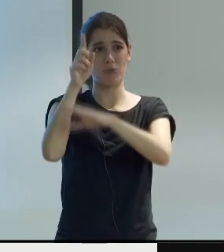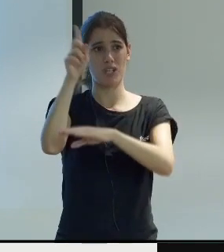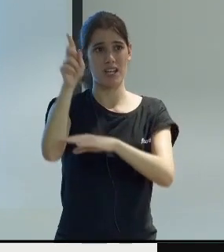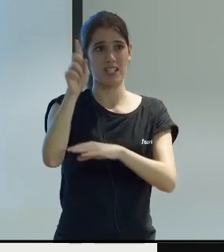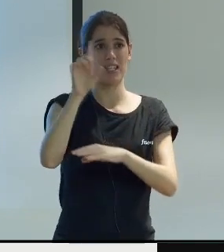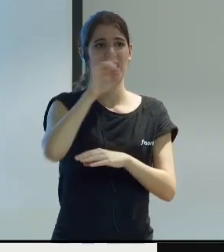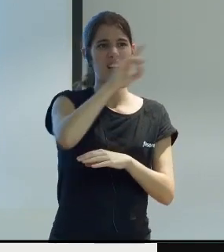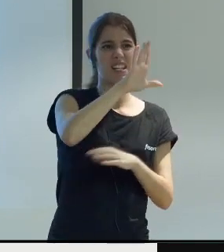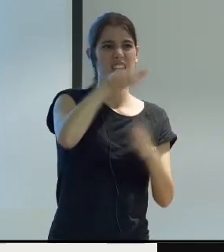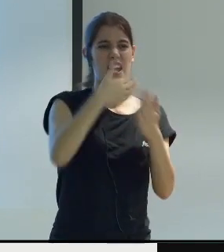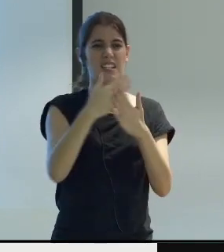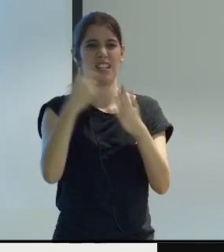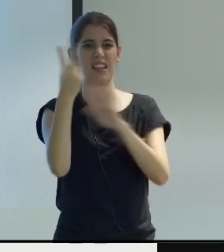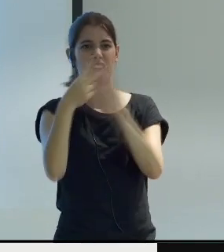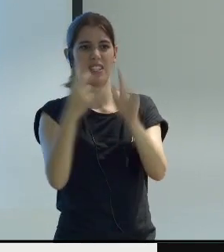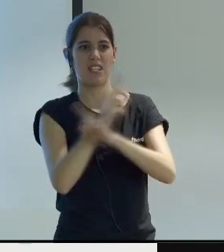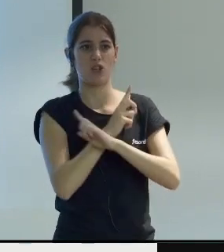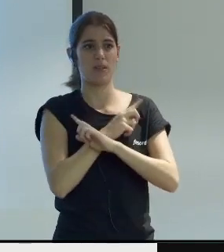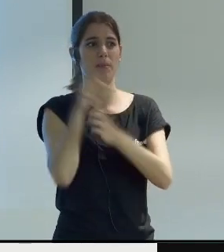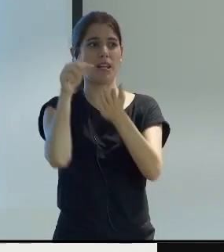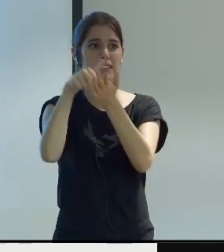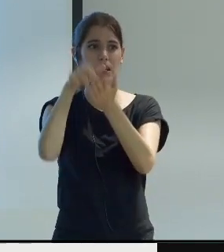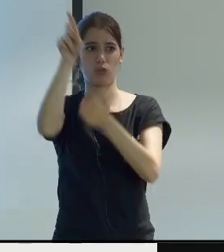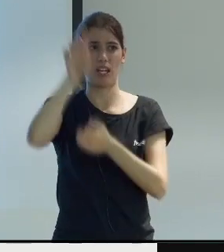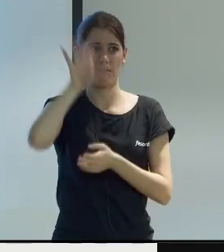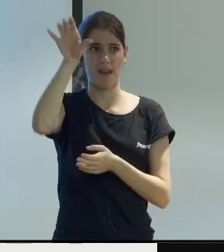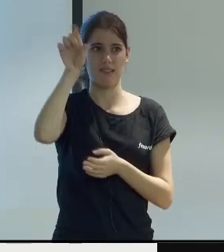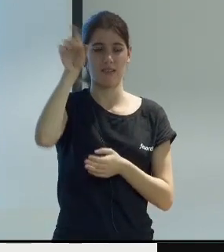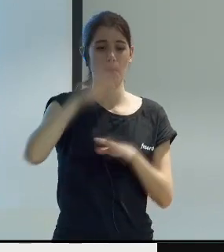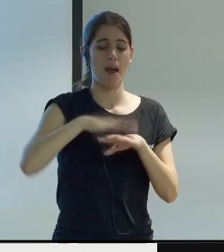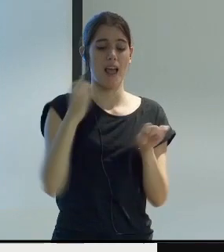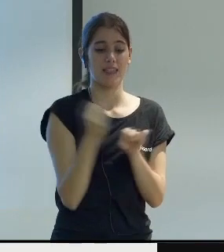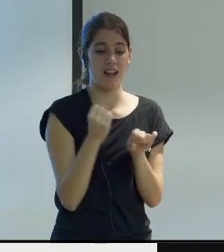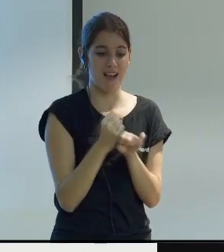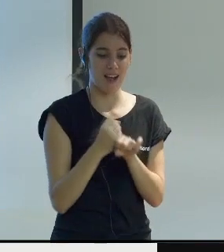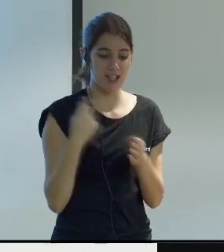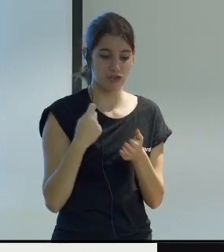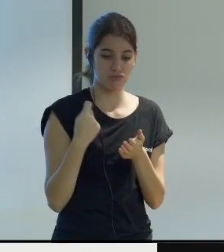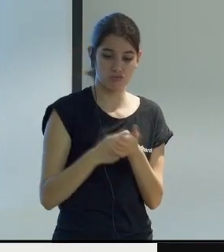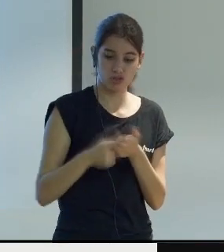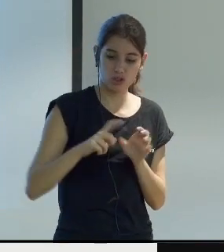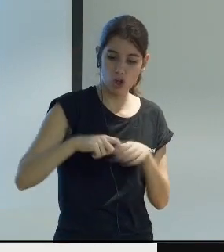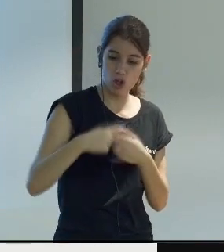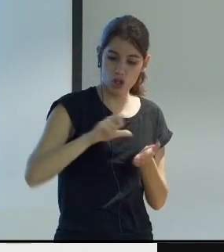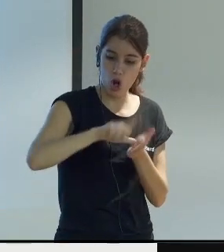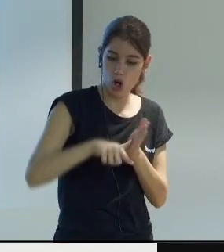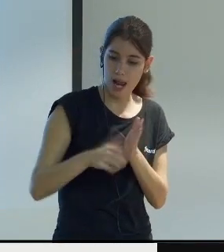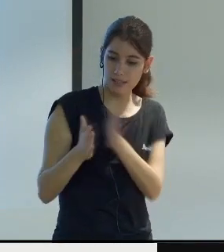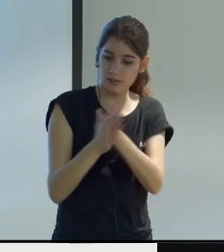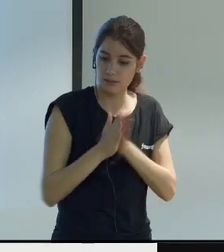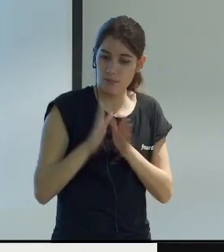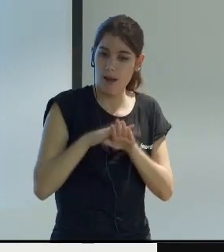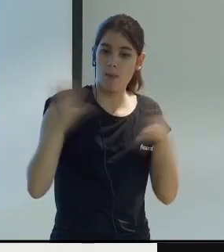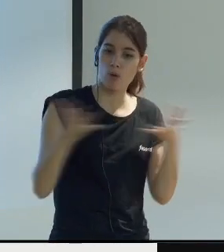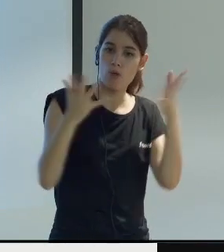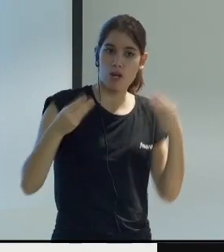15 al 17 de noviembre estaremos en Austria y vamos a trabajar con nuestros socios locales para promocionar la vida